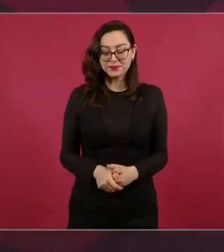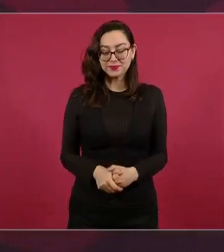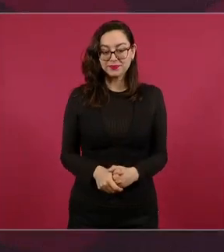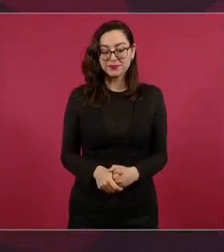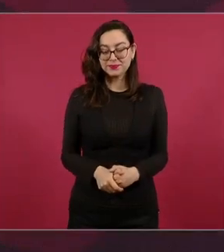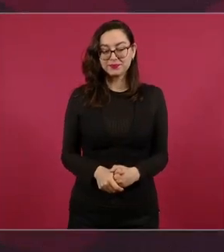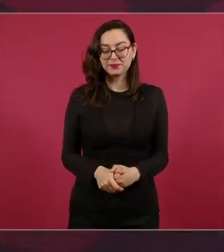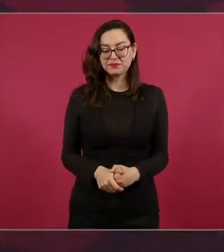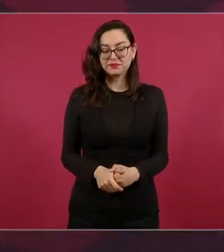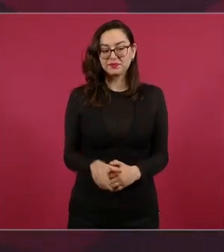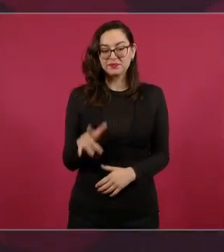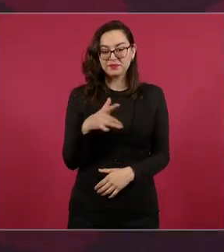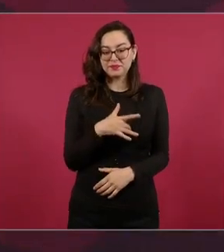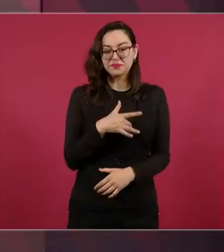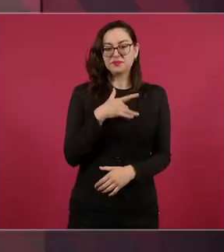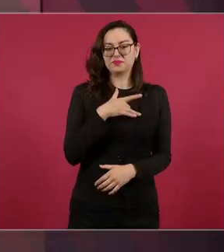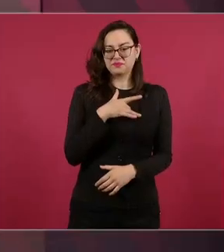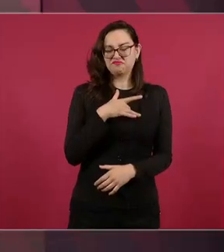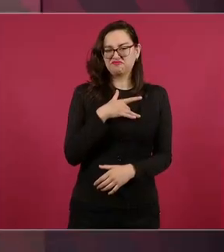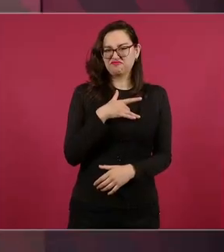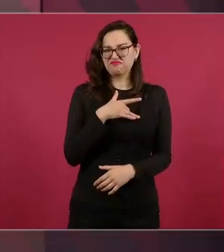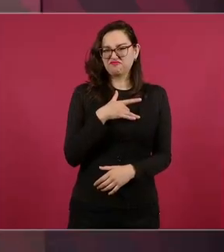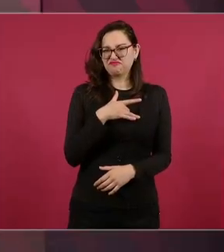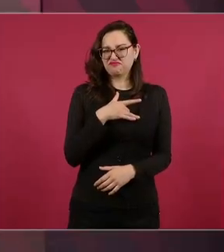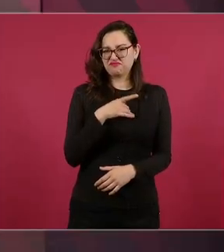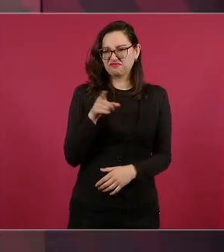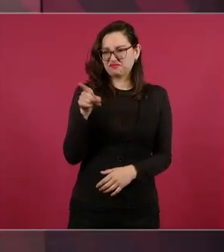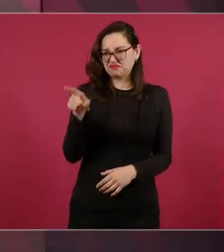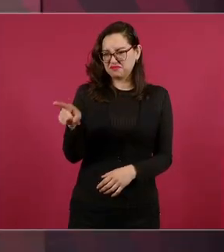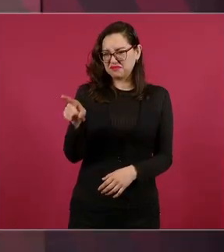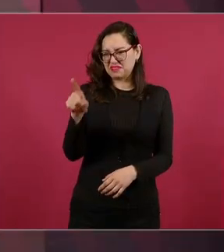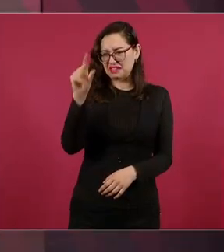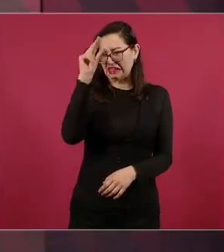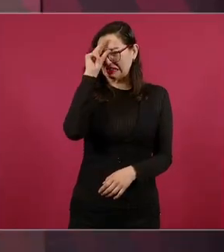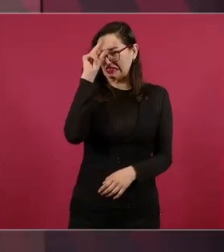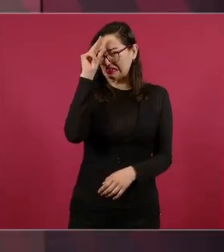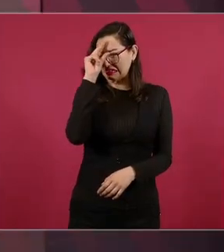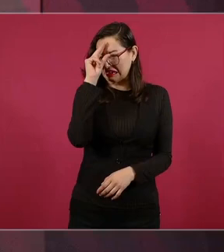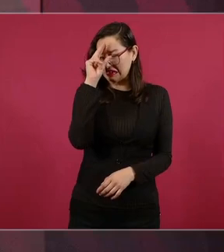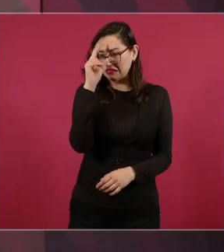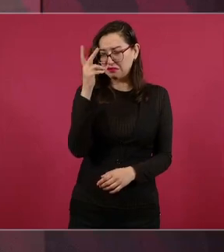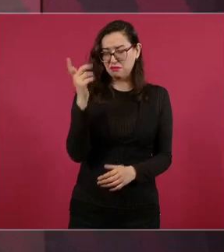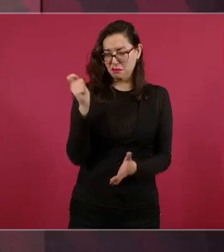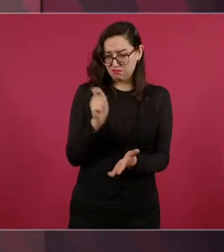pues lo considera incapaz de semejante proeza.